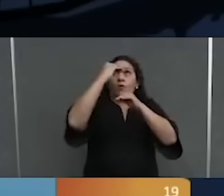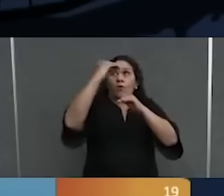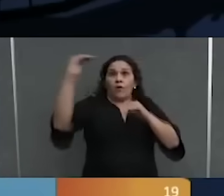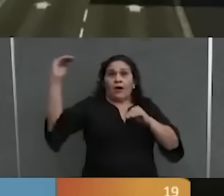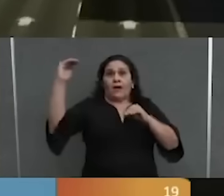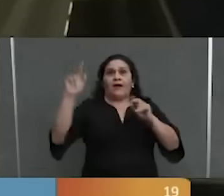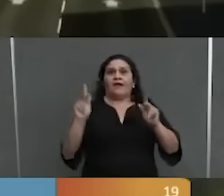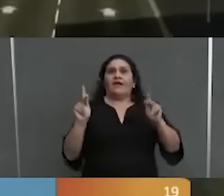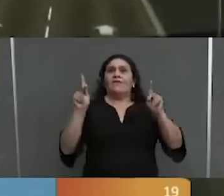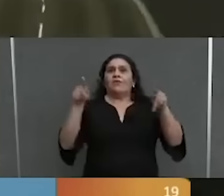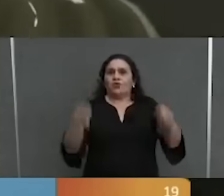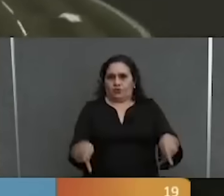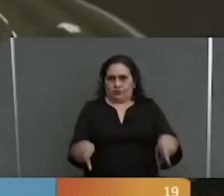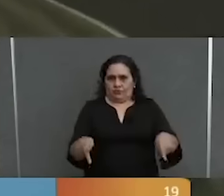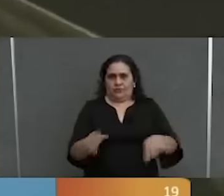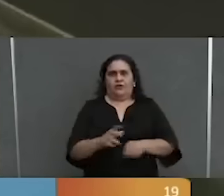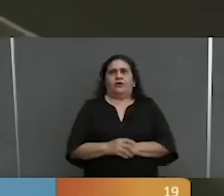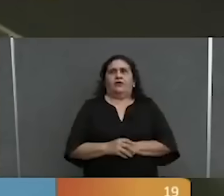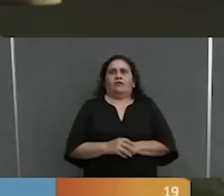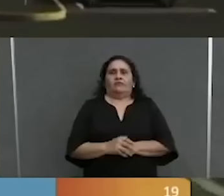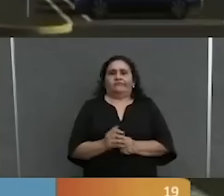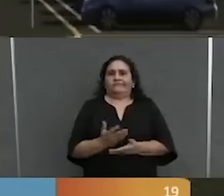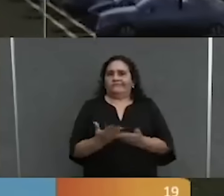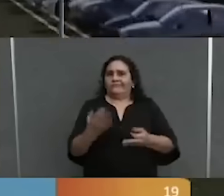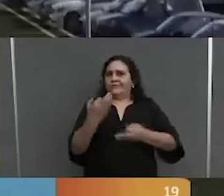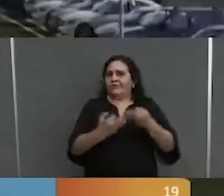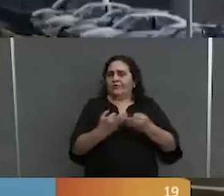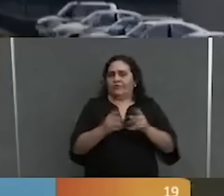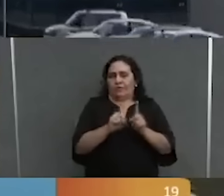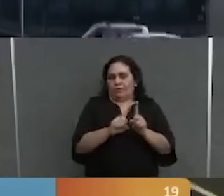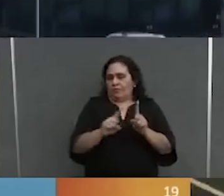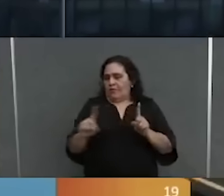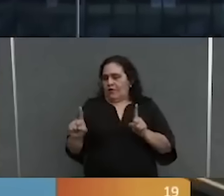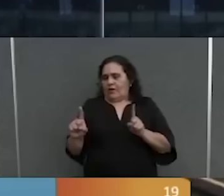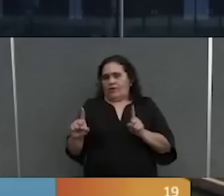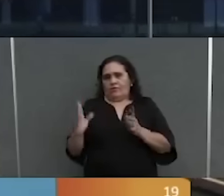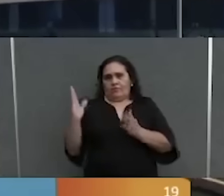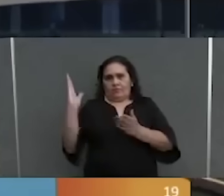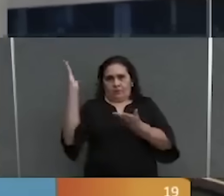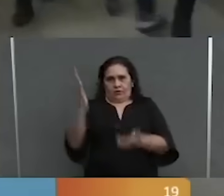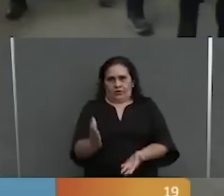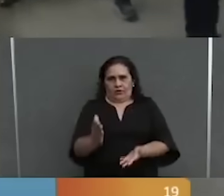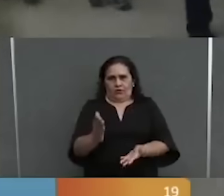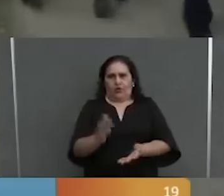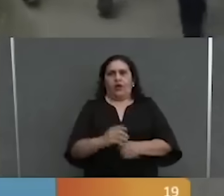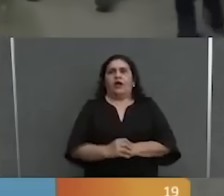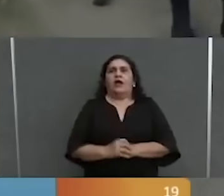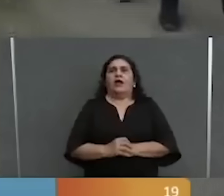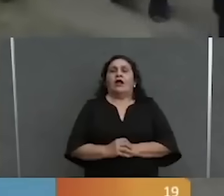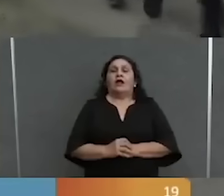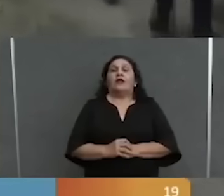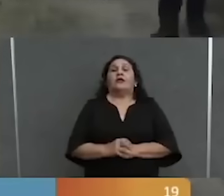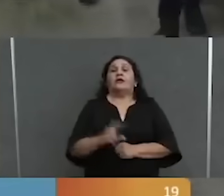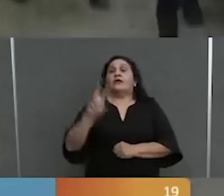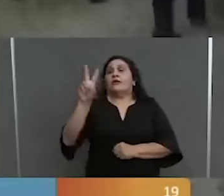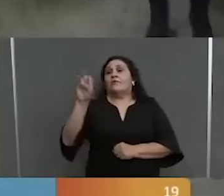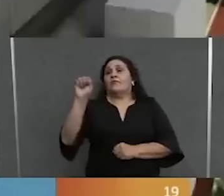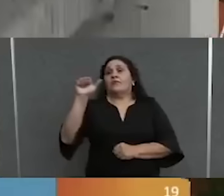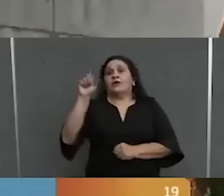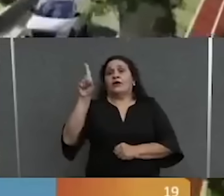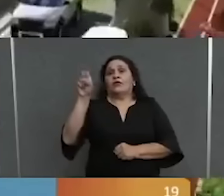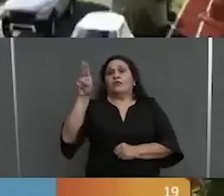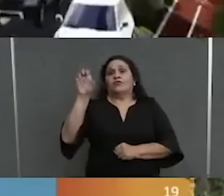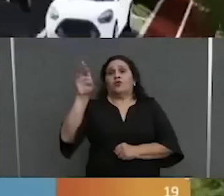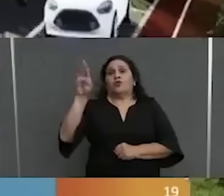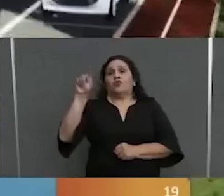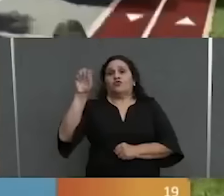ver pues que solamente nos hace falta el pedazo del entronque. Este es un viaducto elevado de 2.7 kilómetros